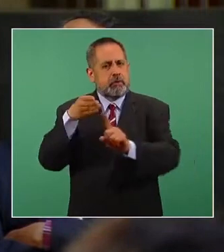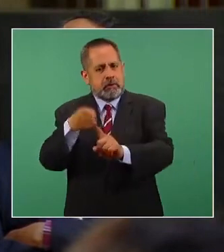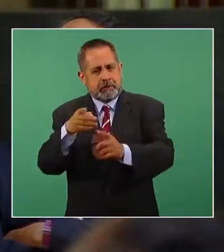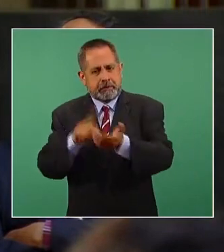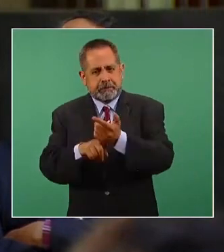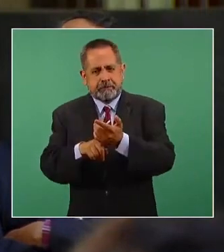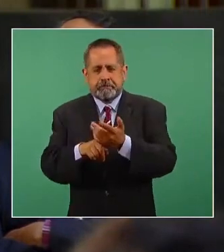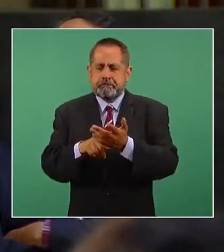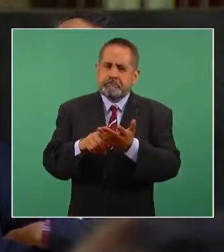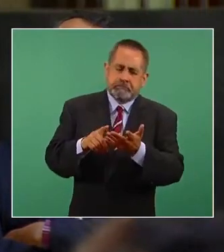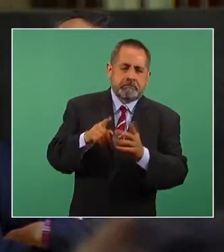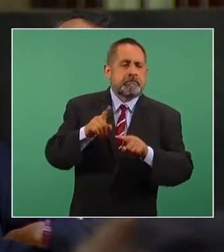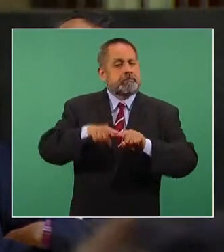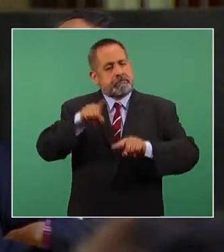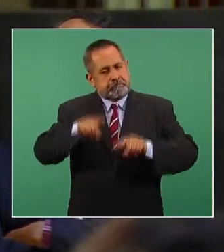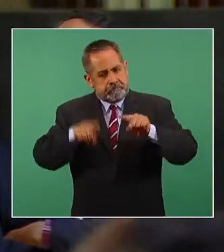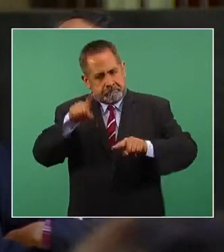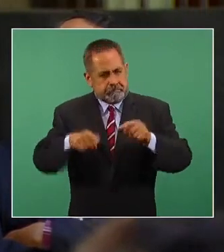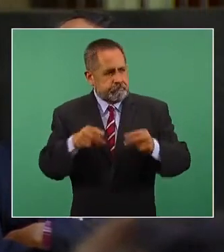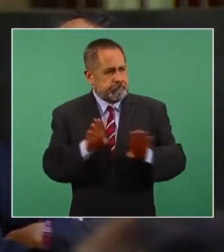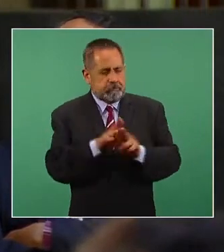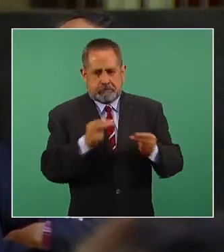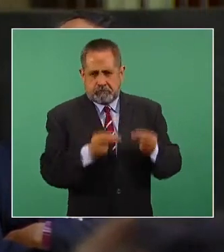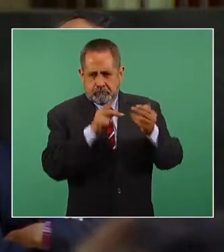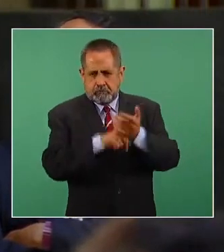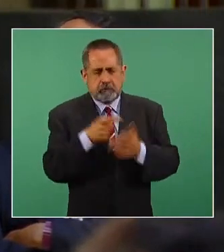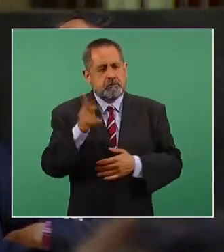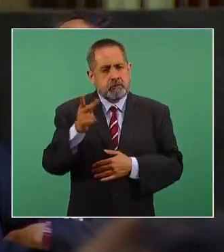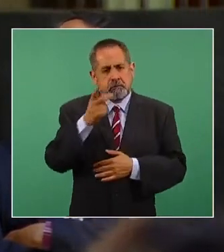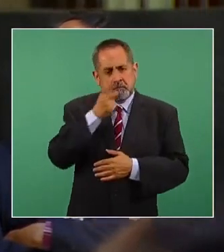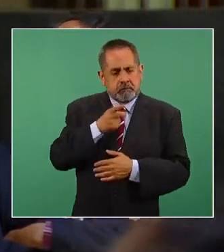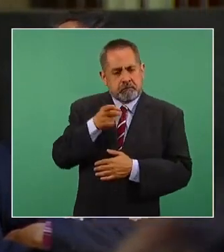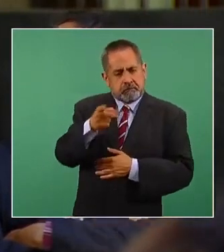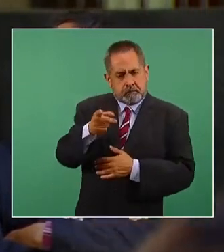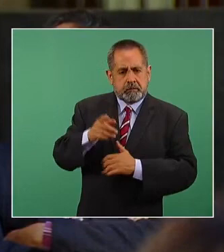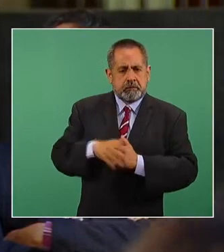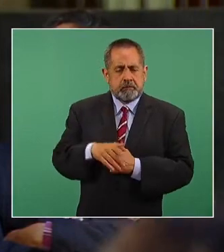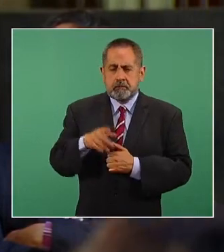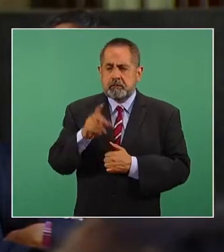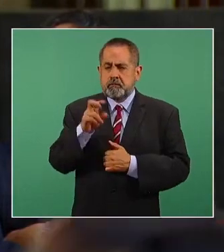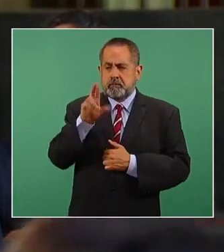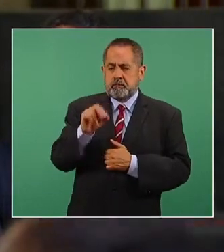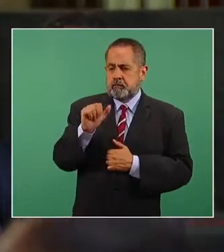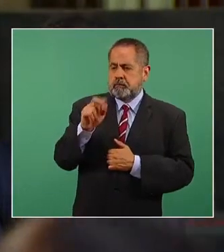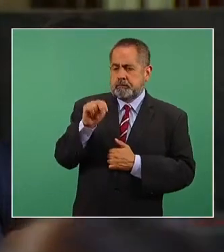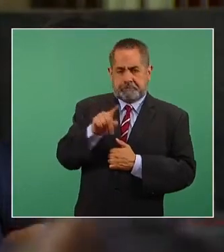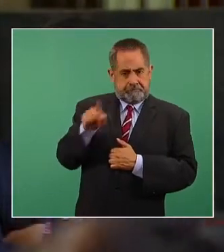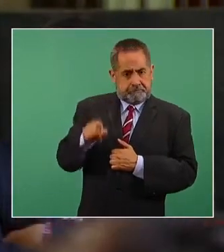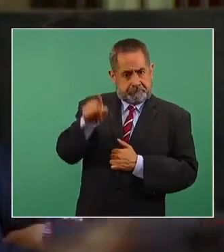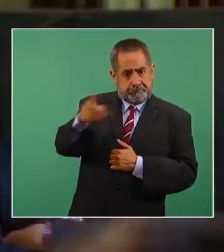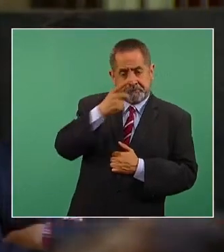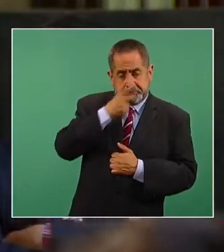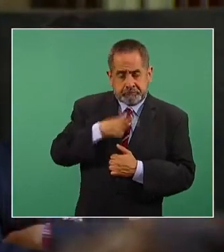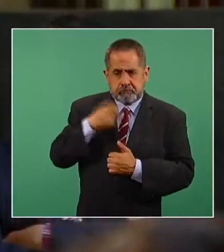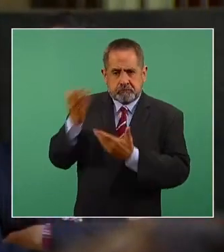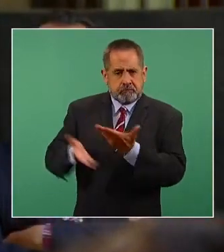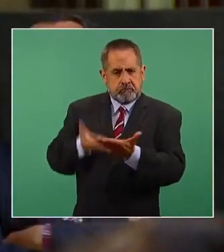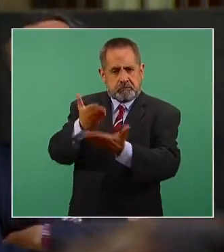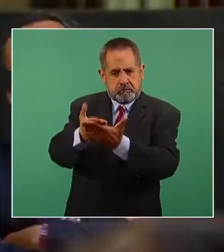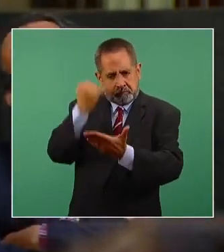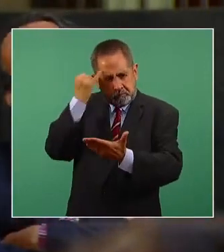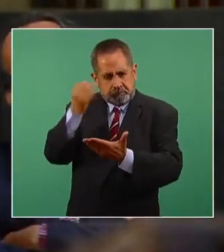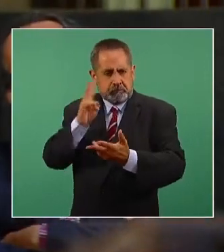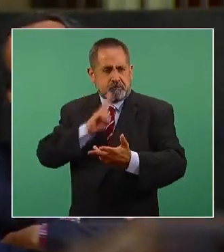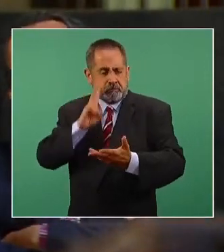beneficioso lamentablemente según el comportamiento del mercado. Sin embargo, la doctora Sánchez Cordero comentó que lo pondría sobre la